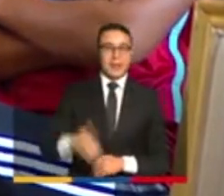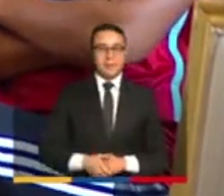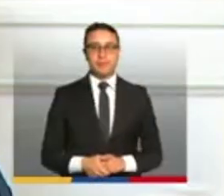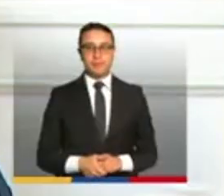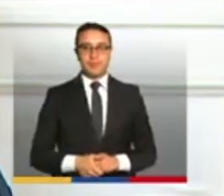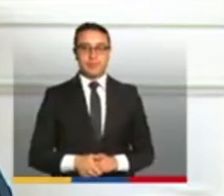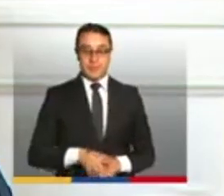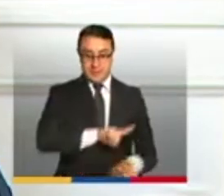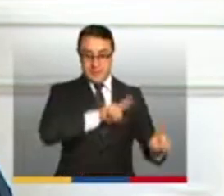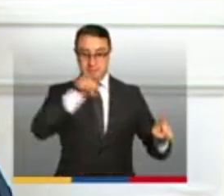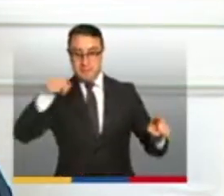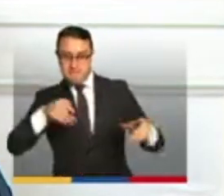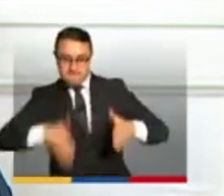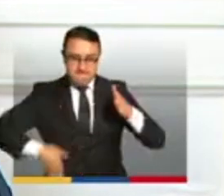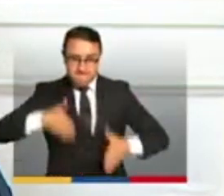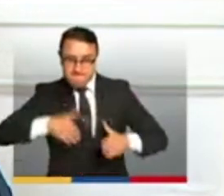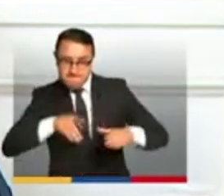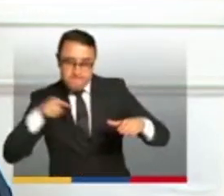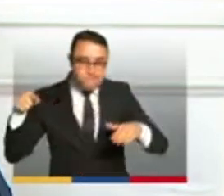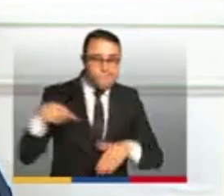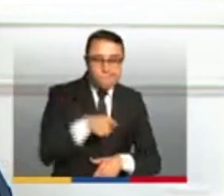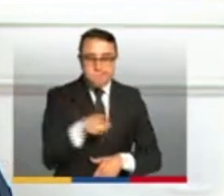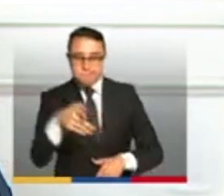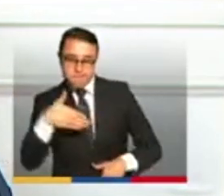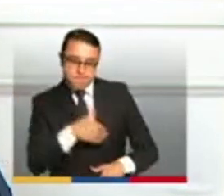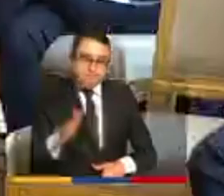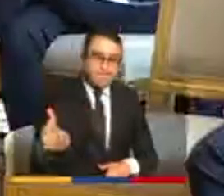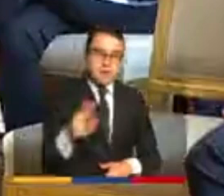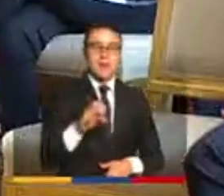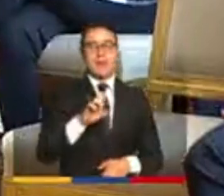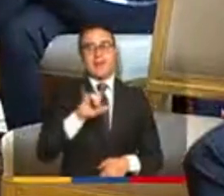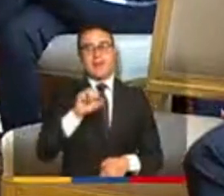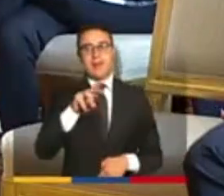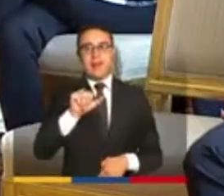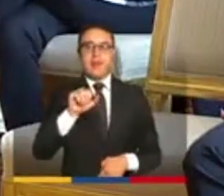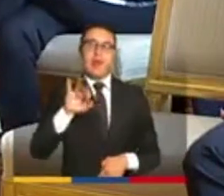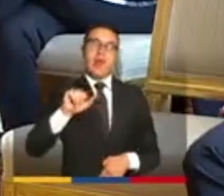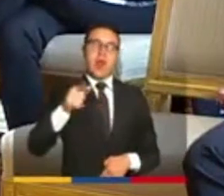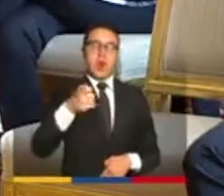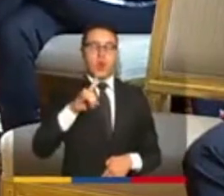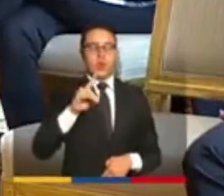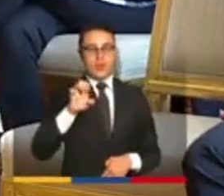Volante, Elian Andrea Agudelo Ospina. Muy bien.